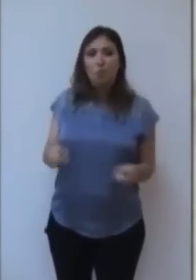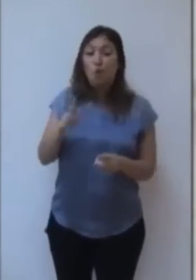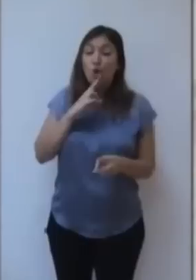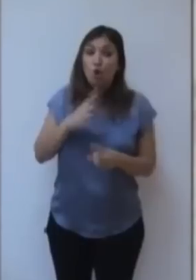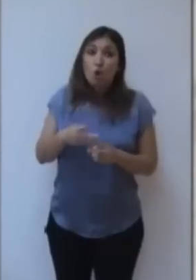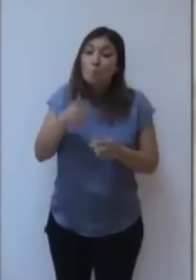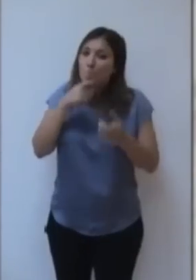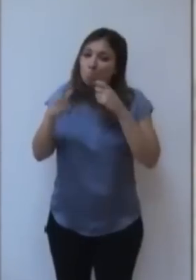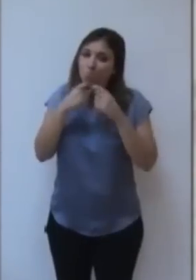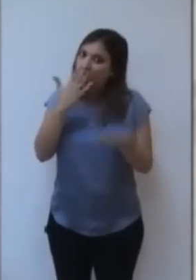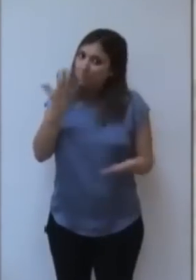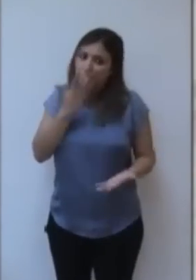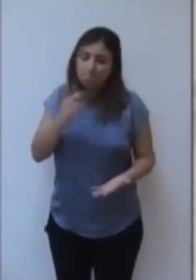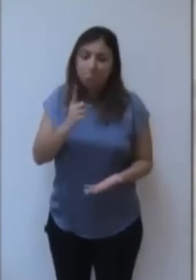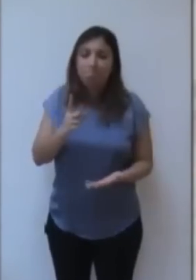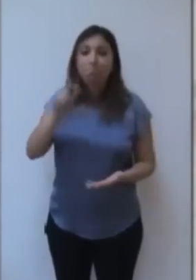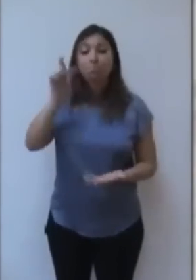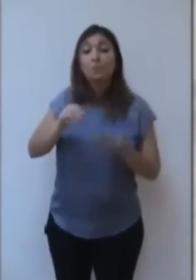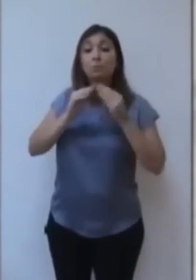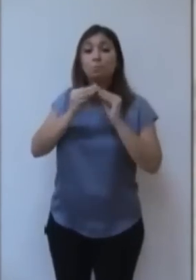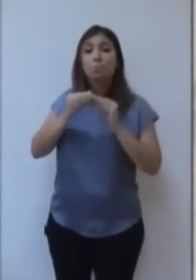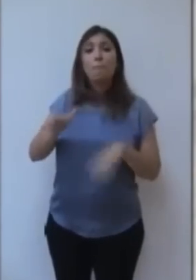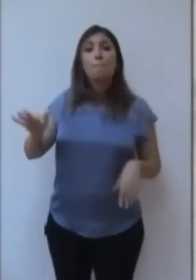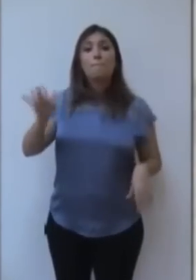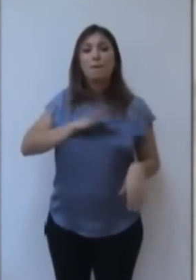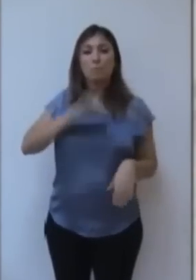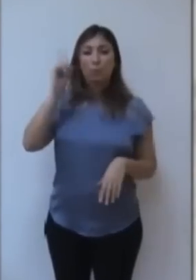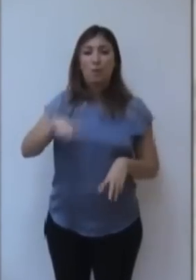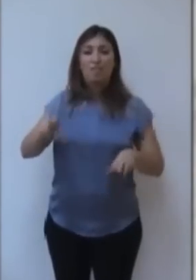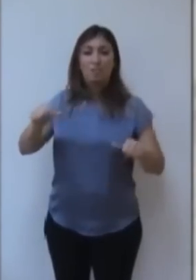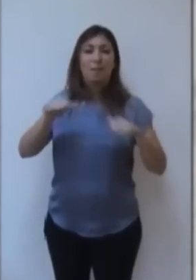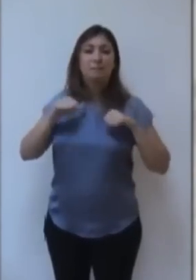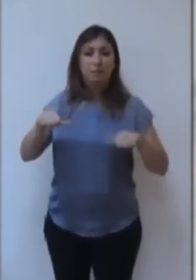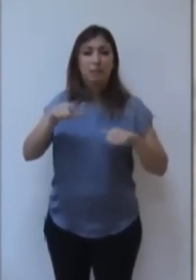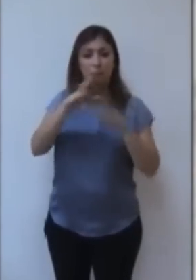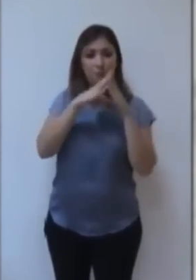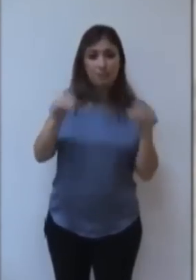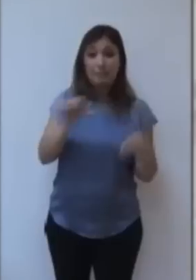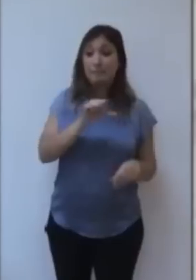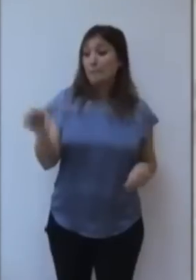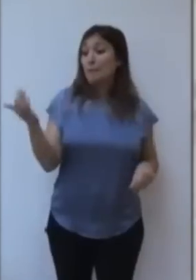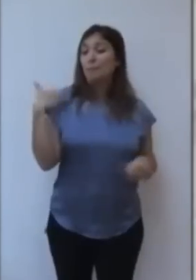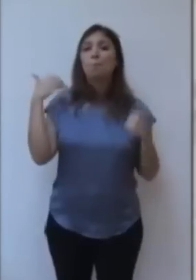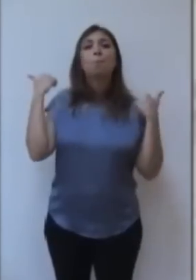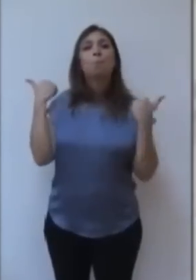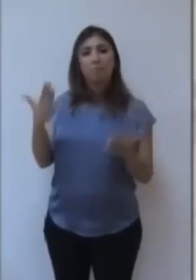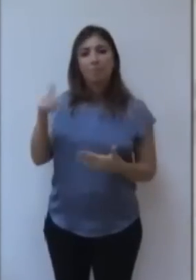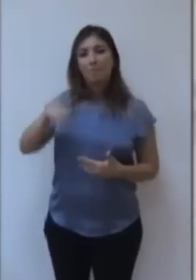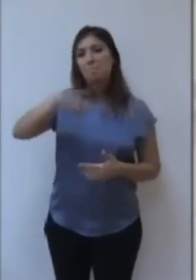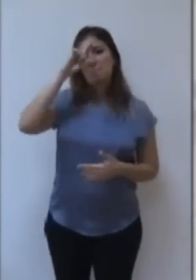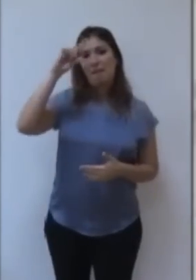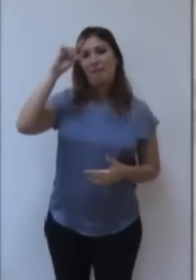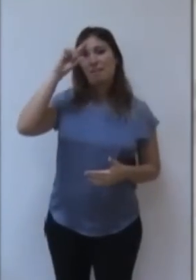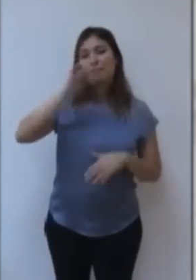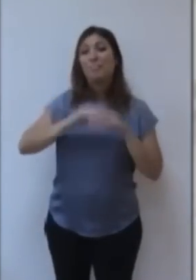la terminología, ¿no? Fue el premio fin de máster de la universidad y la semana pasada le entregaron el premio de Madrid